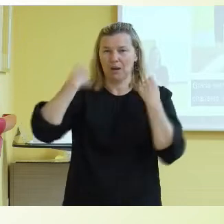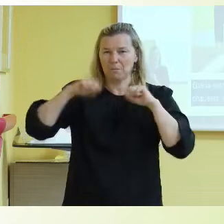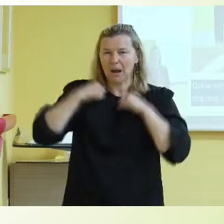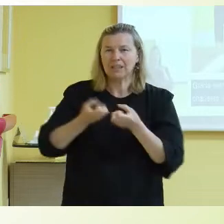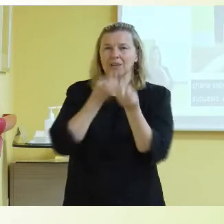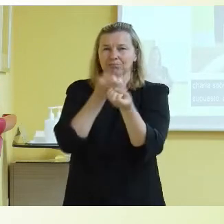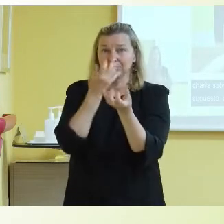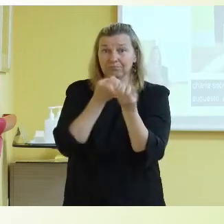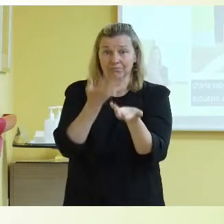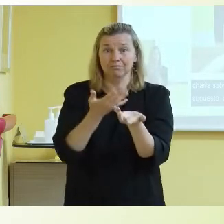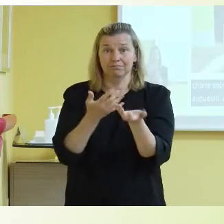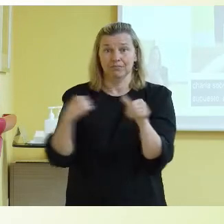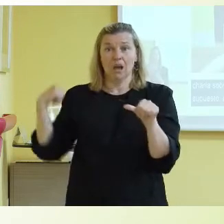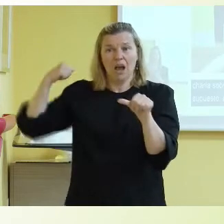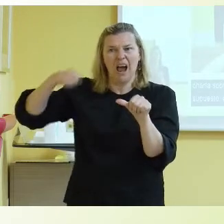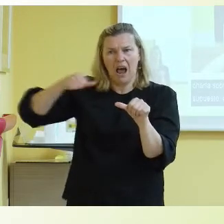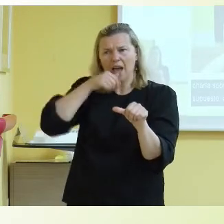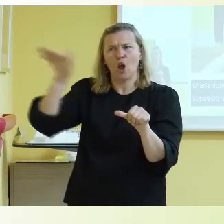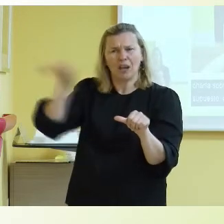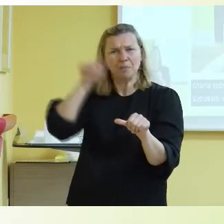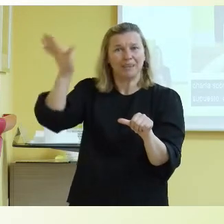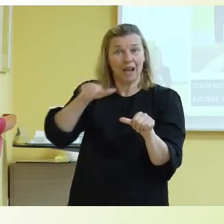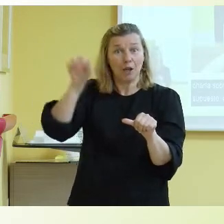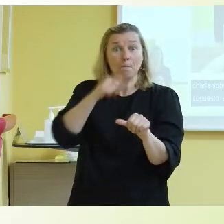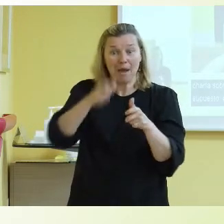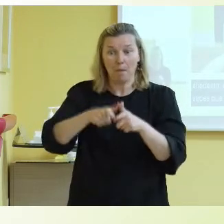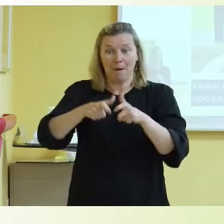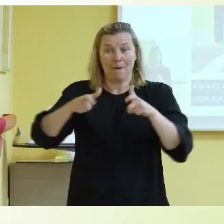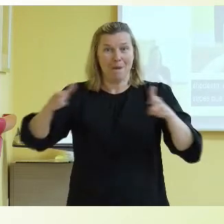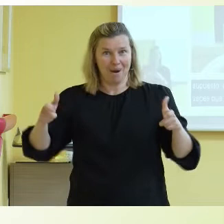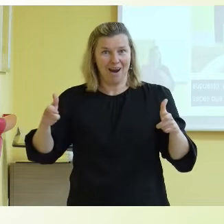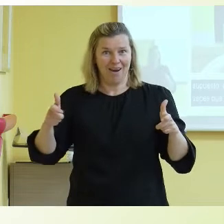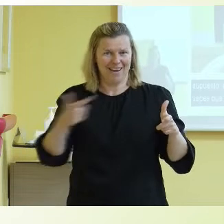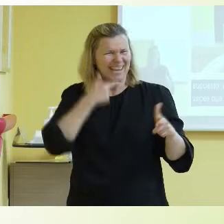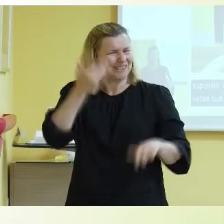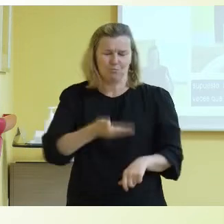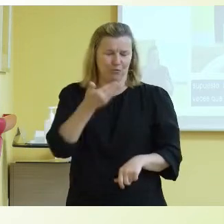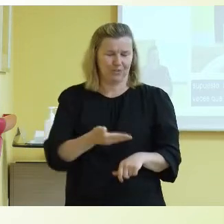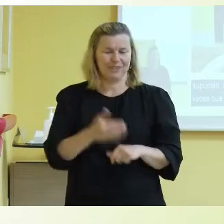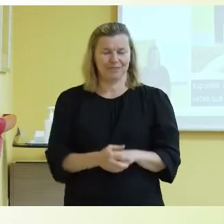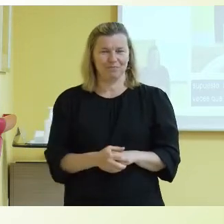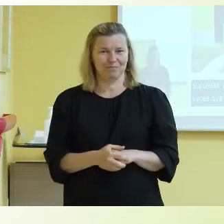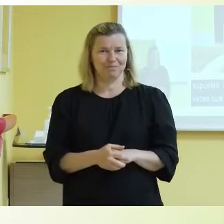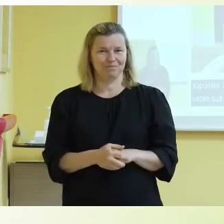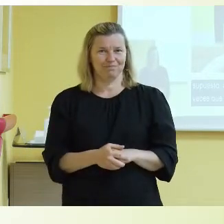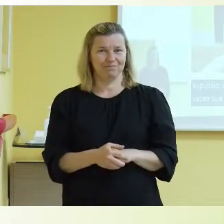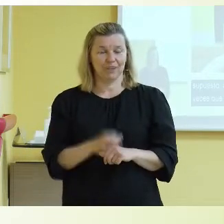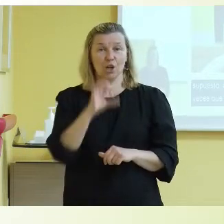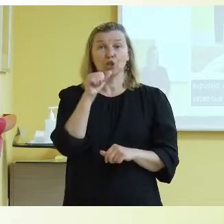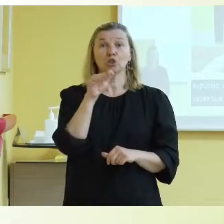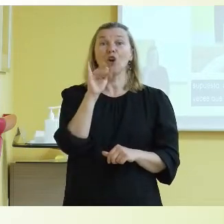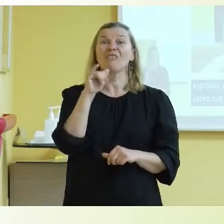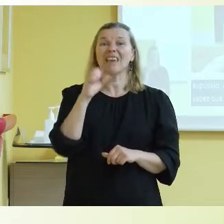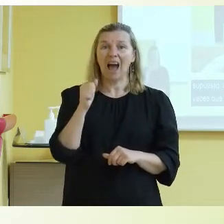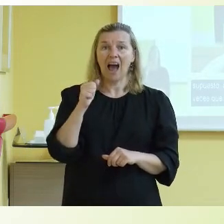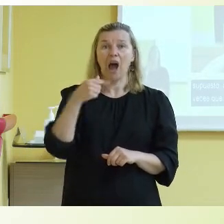las ediciones hemos ido invitando, porque se han ido aumentando esas buenas prácticas, y esto es importante. Así que, bueno, a Sofía González y a Pilar Sánchez